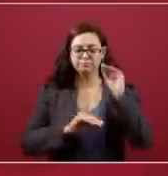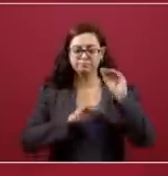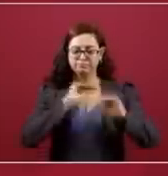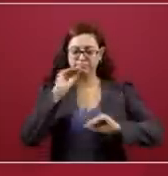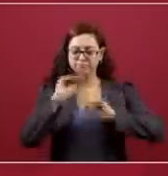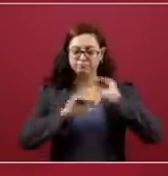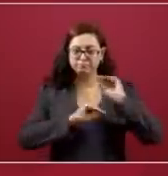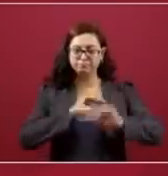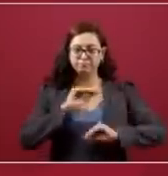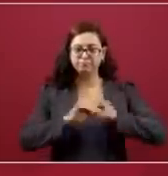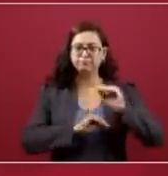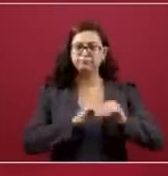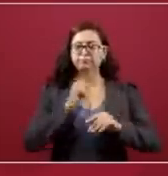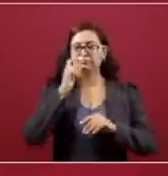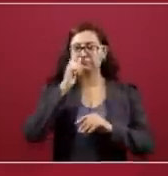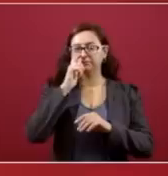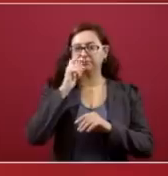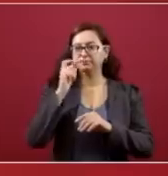esta consulta